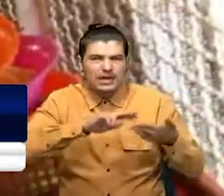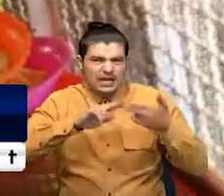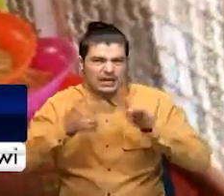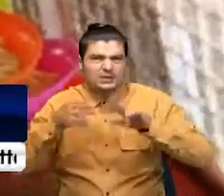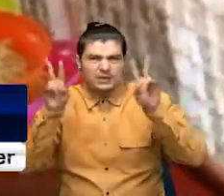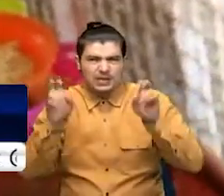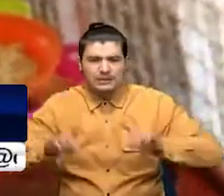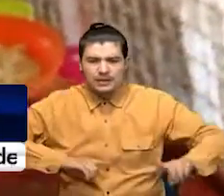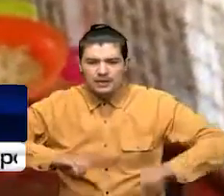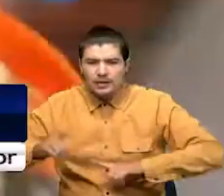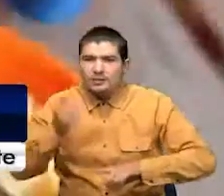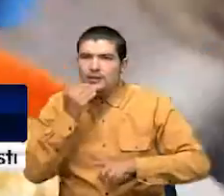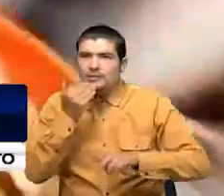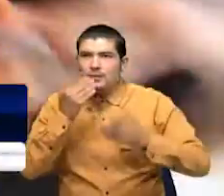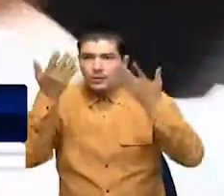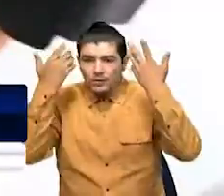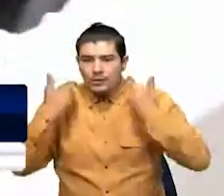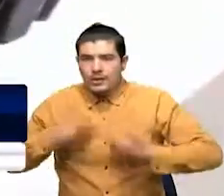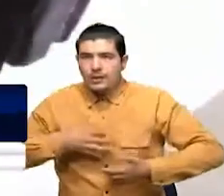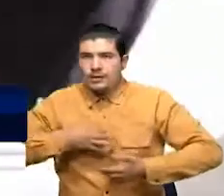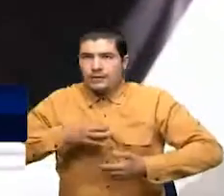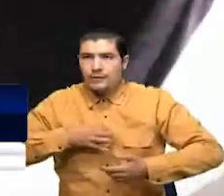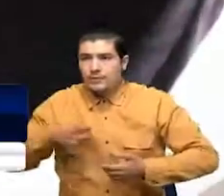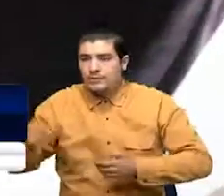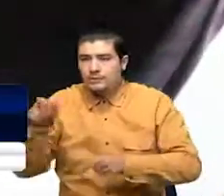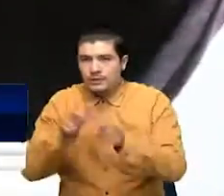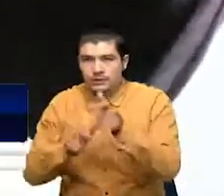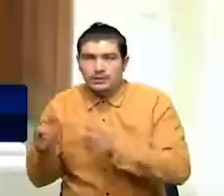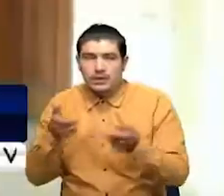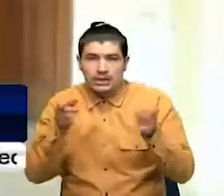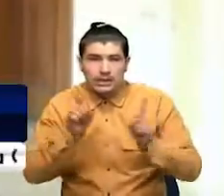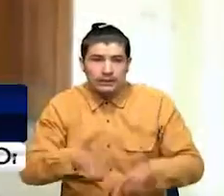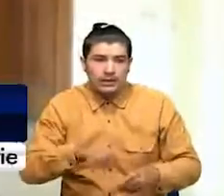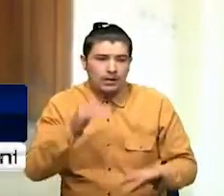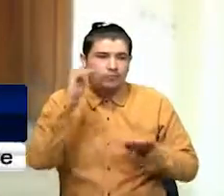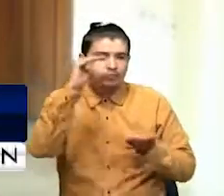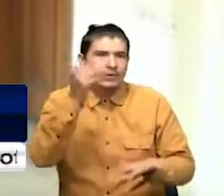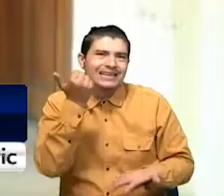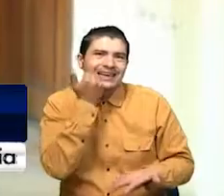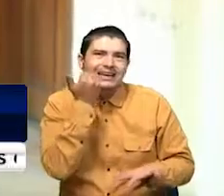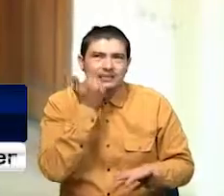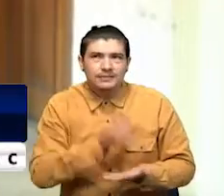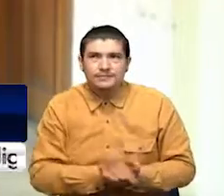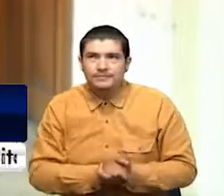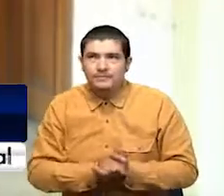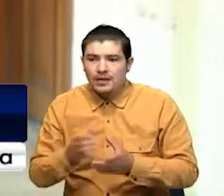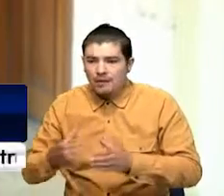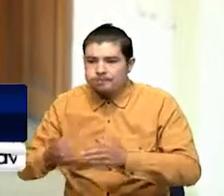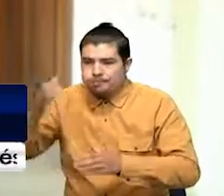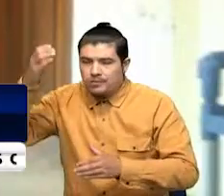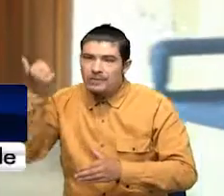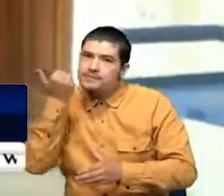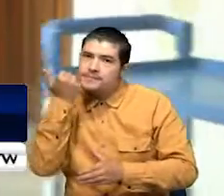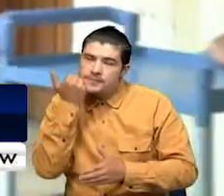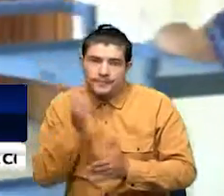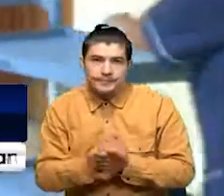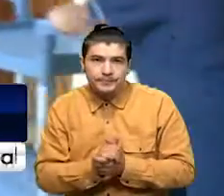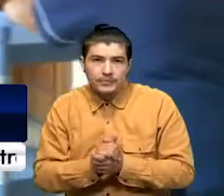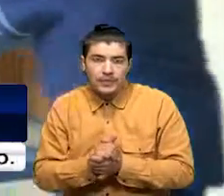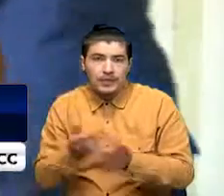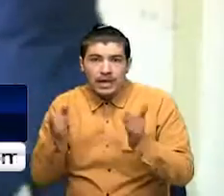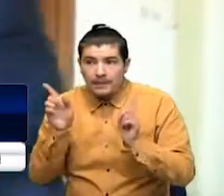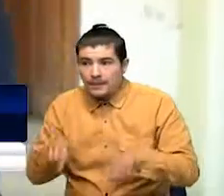administrativos como un informe de las manipuladoras y pimpinas de gas por ejemplo de dotación señalándole que era necesario